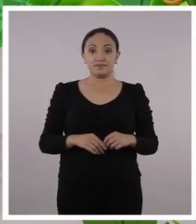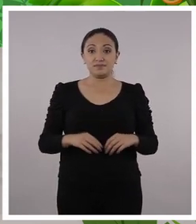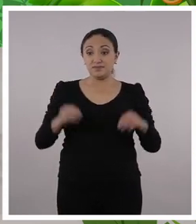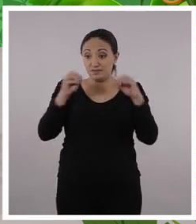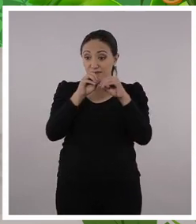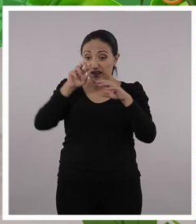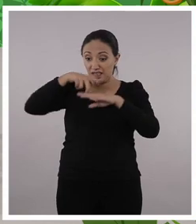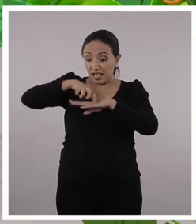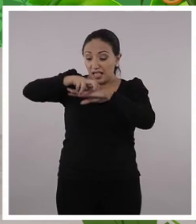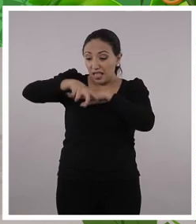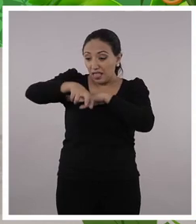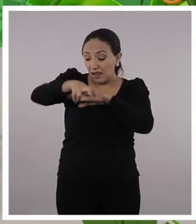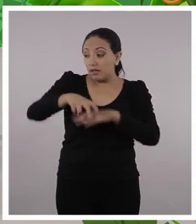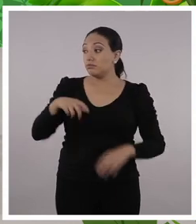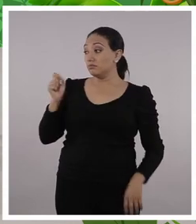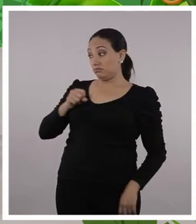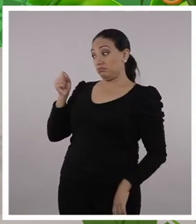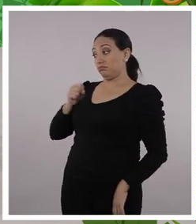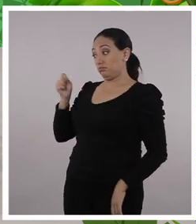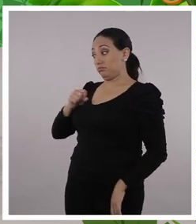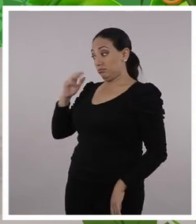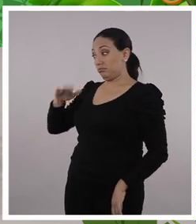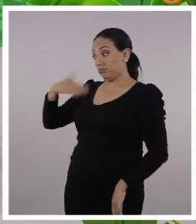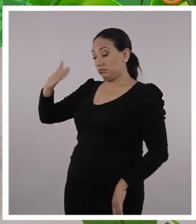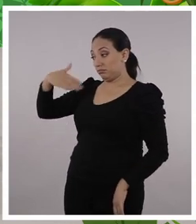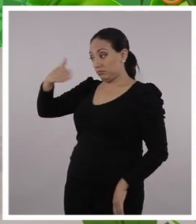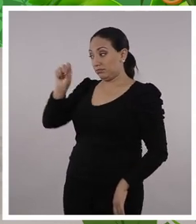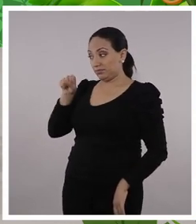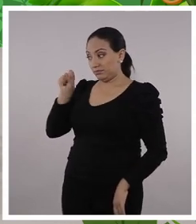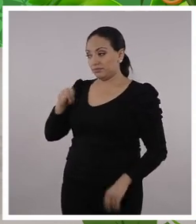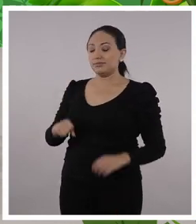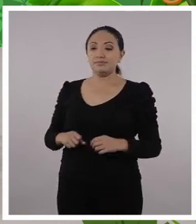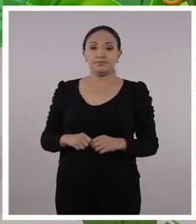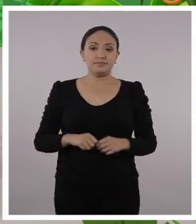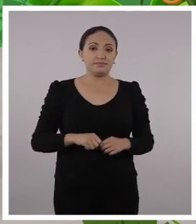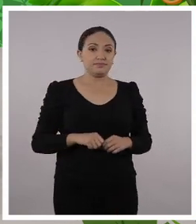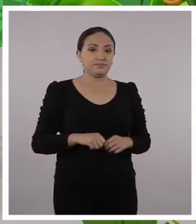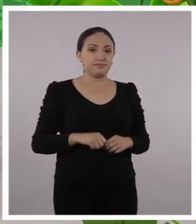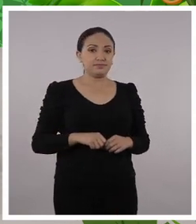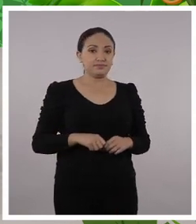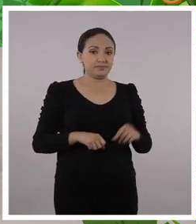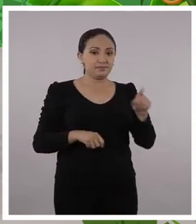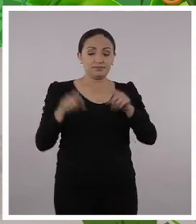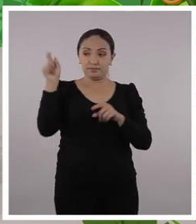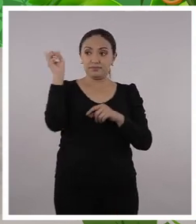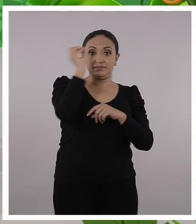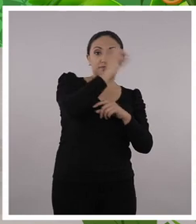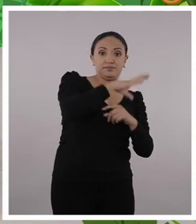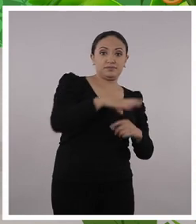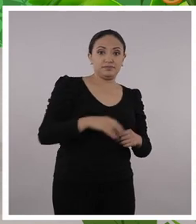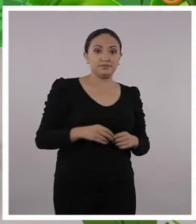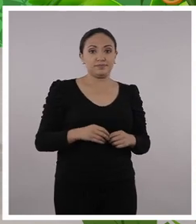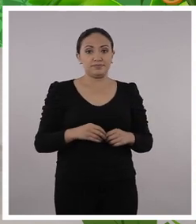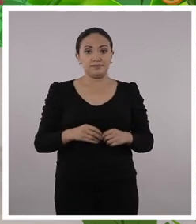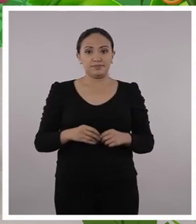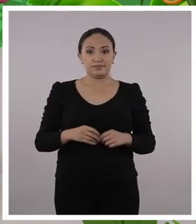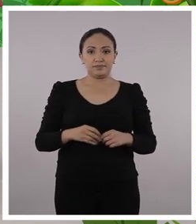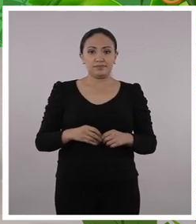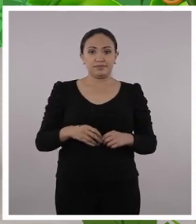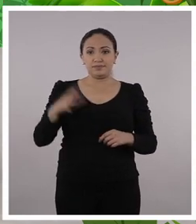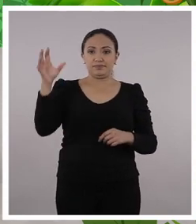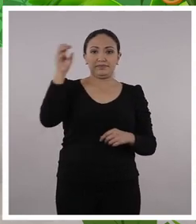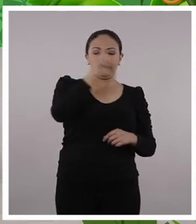vamos a tener que pasar por aquí? Sí, más adelante, cuando empecemos nuestro juego. Jessie, ¿me ayudas poniendo por allá? ¡Por allá, por allá, por